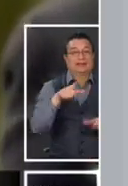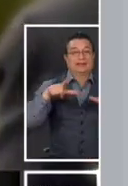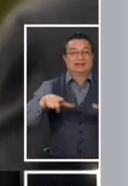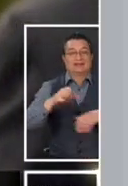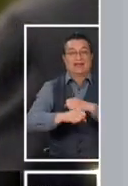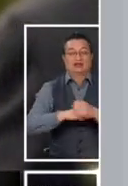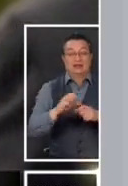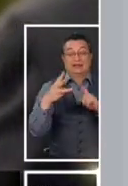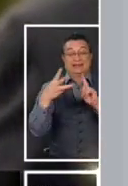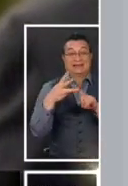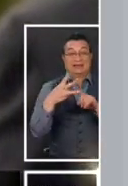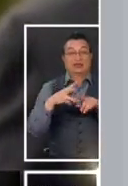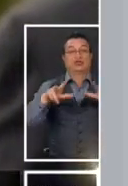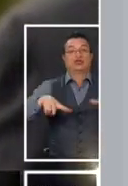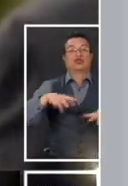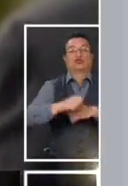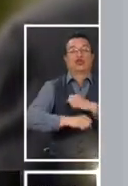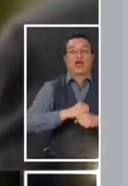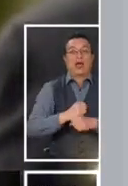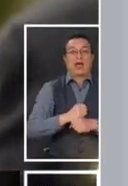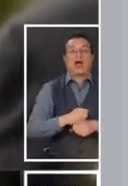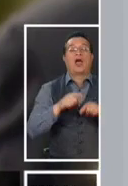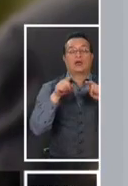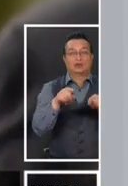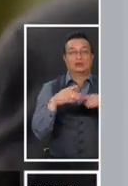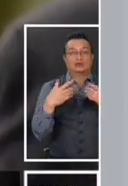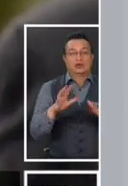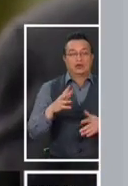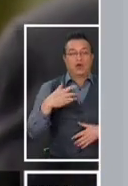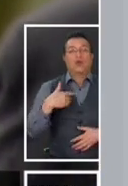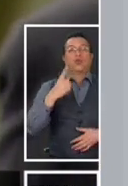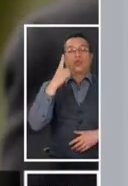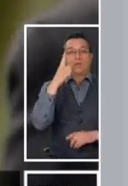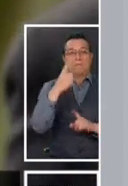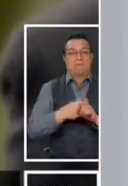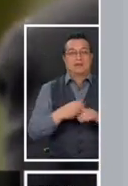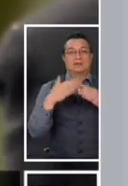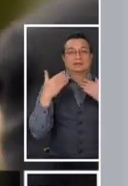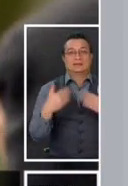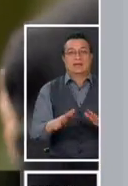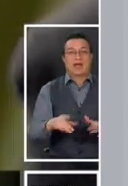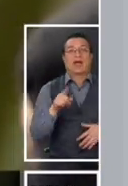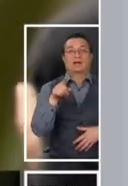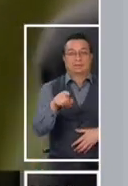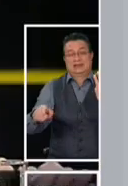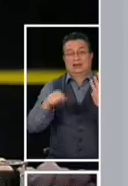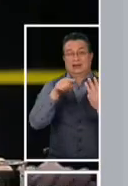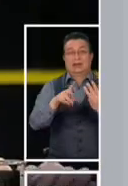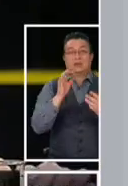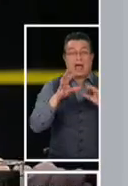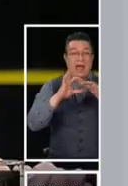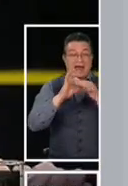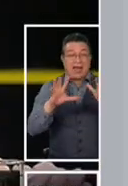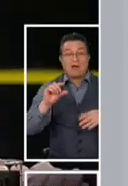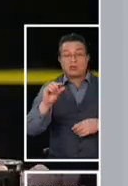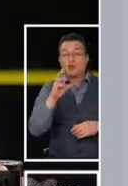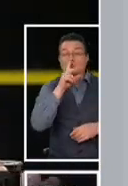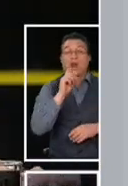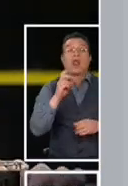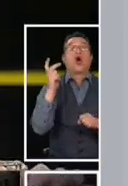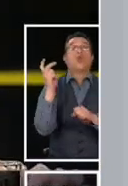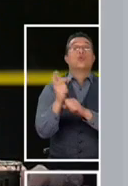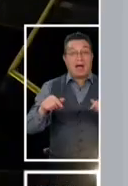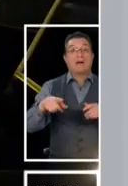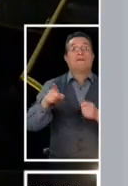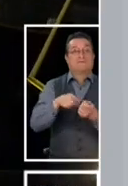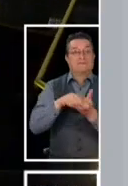la institución que tuviera capacidad operativa que estuviera dispuesto a quebrar con el estatus Q que tiene el Ministerio Público y poder liderar un proceso de